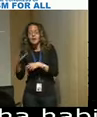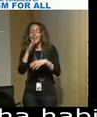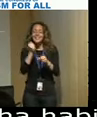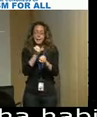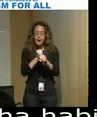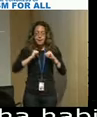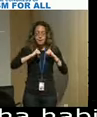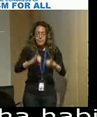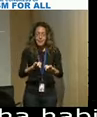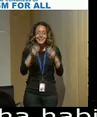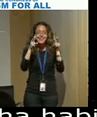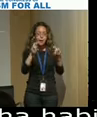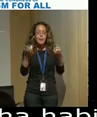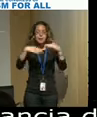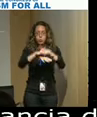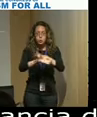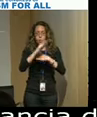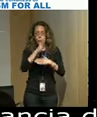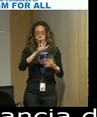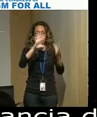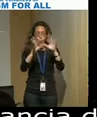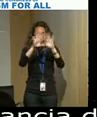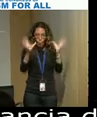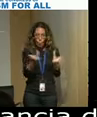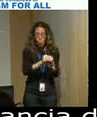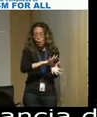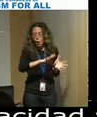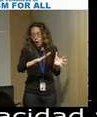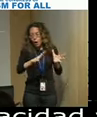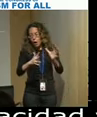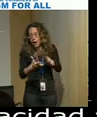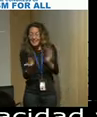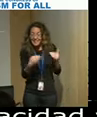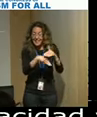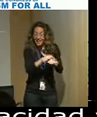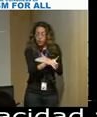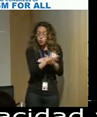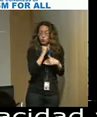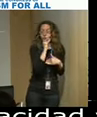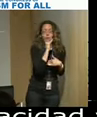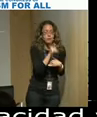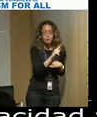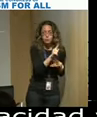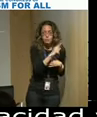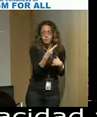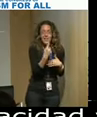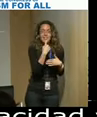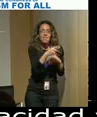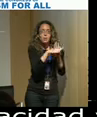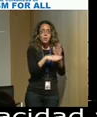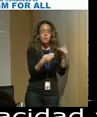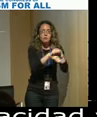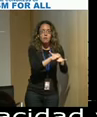inclusión, porque el mundo evoluciona y la integración se ha visto que ya no era suficiente decir que un programa era